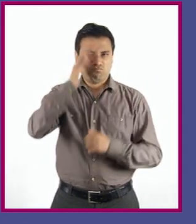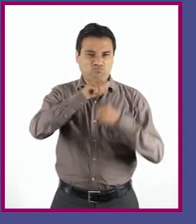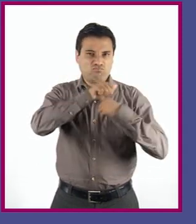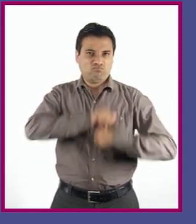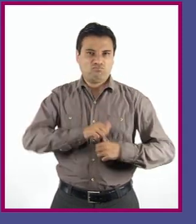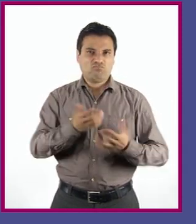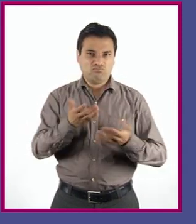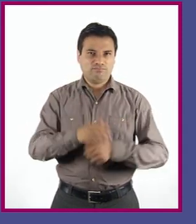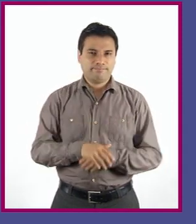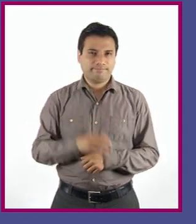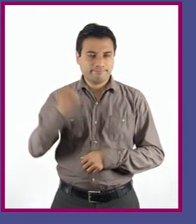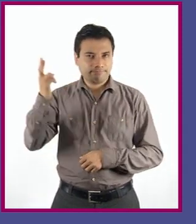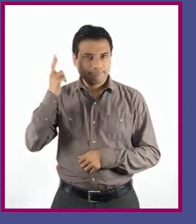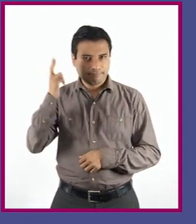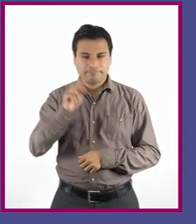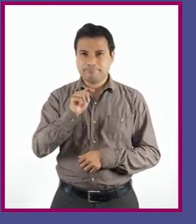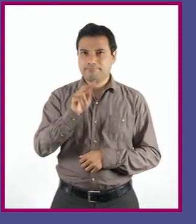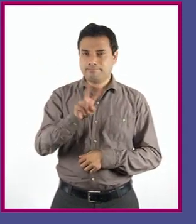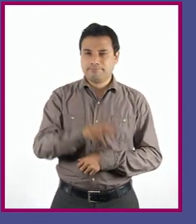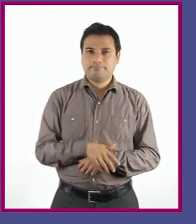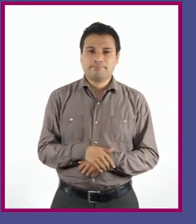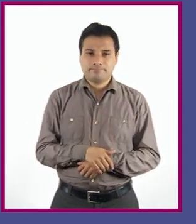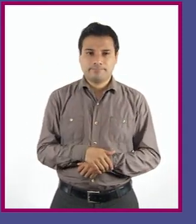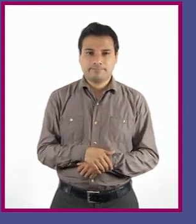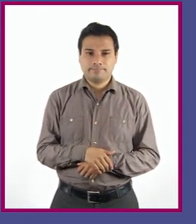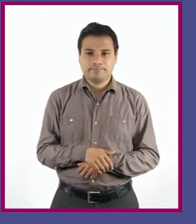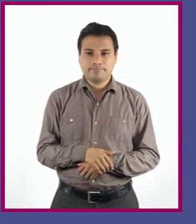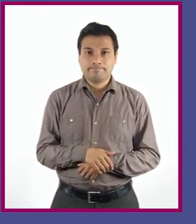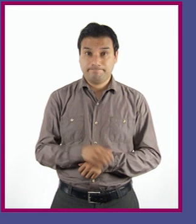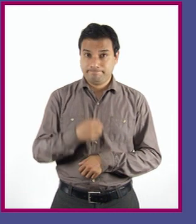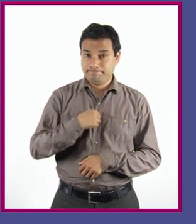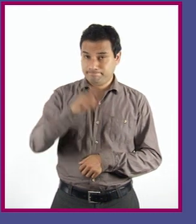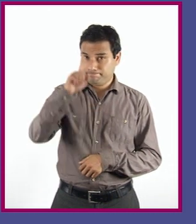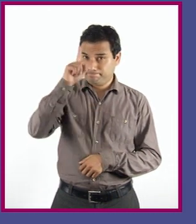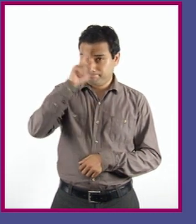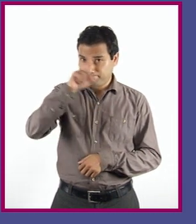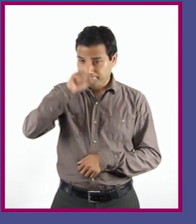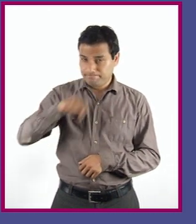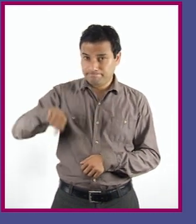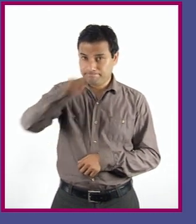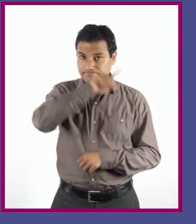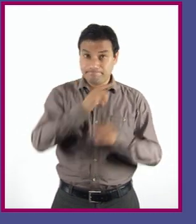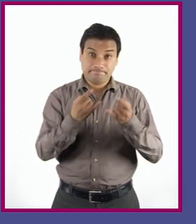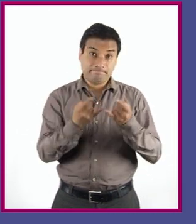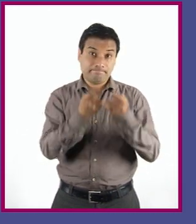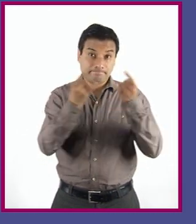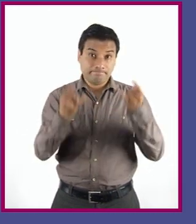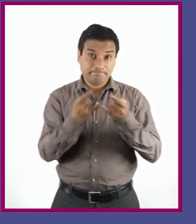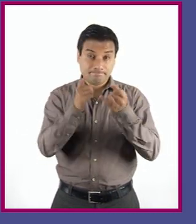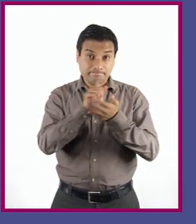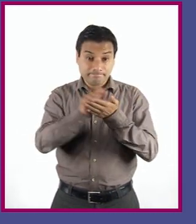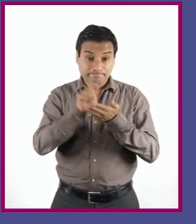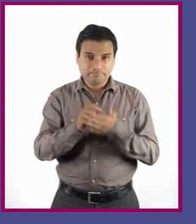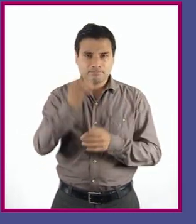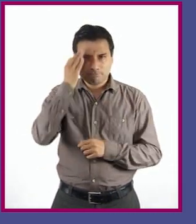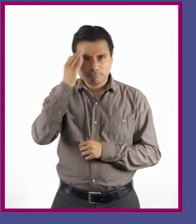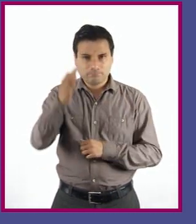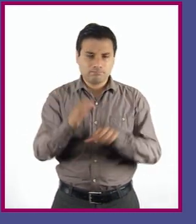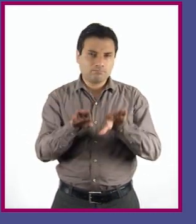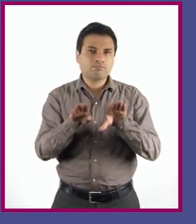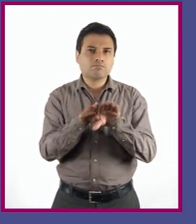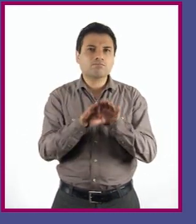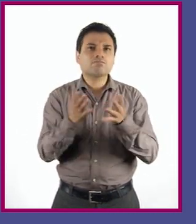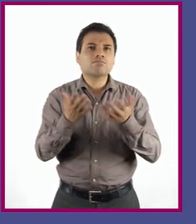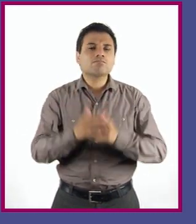todo de radio y televisión. Te recomiendo considerar que en este tipo de textos el tiempo de la narración no